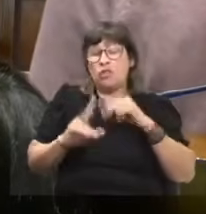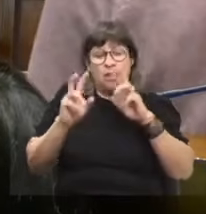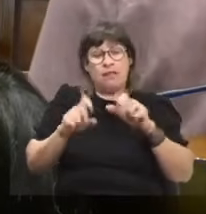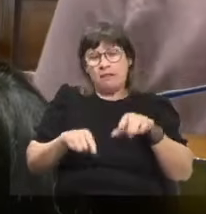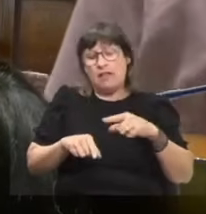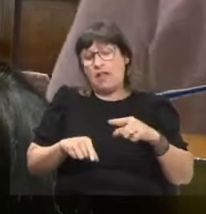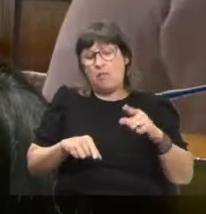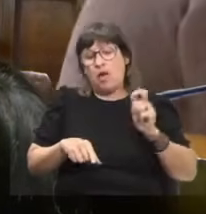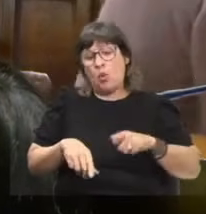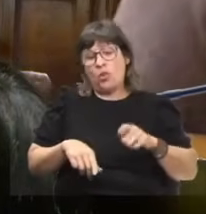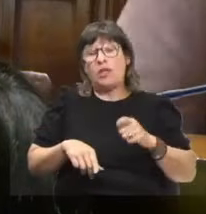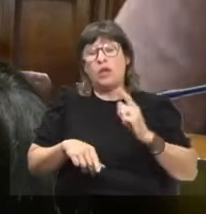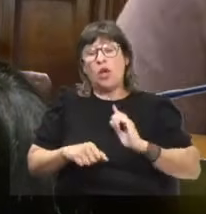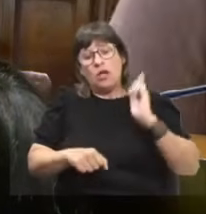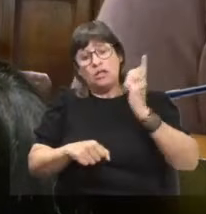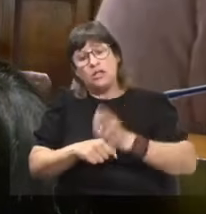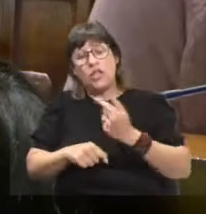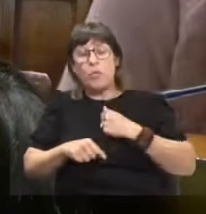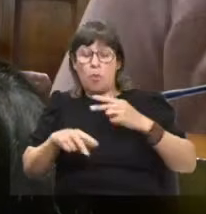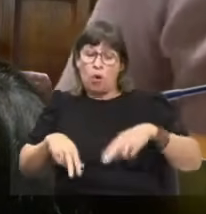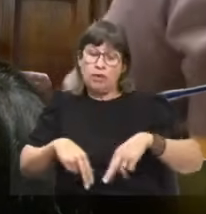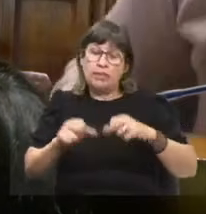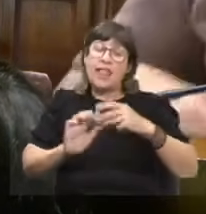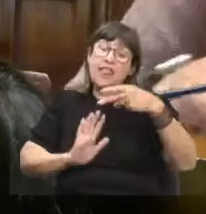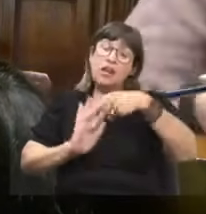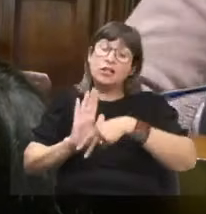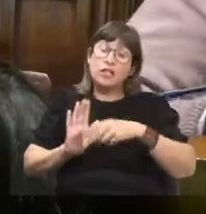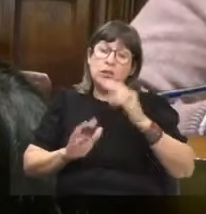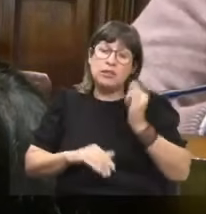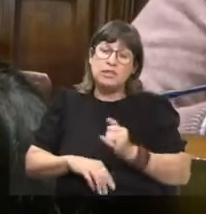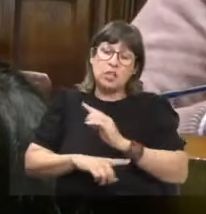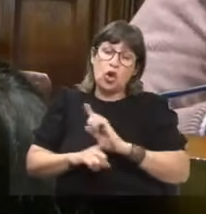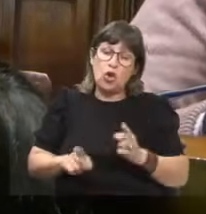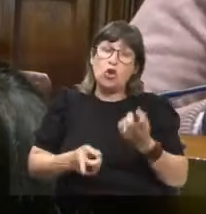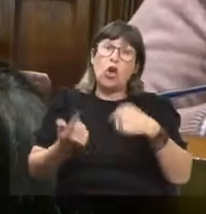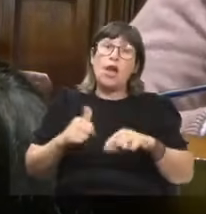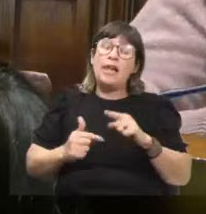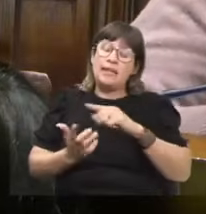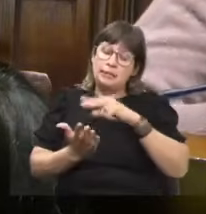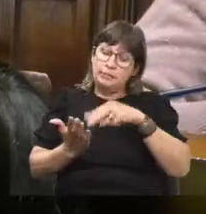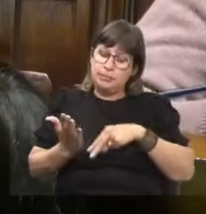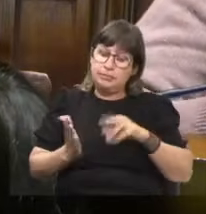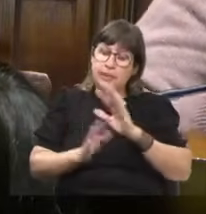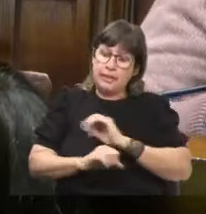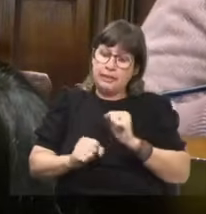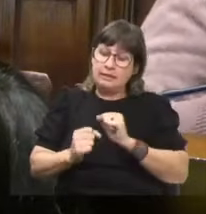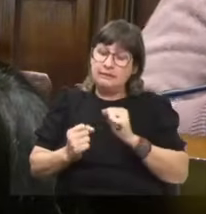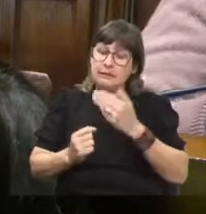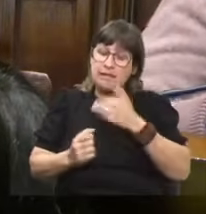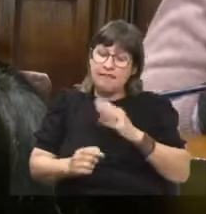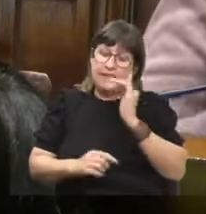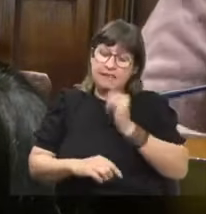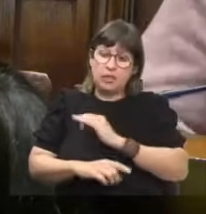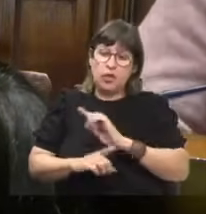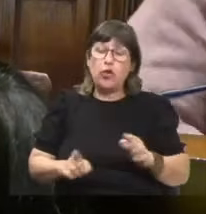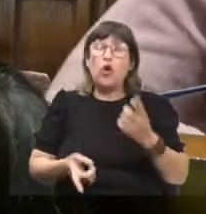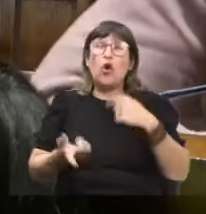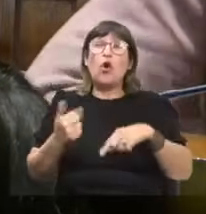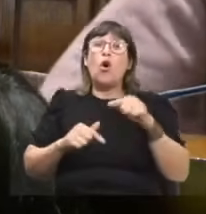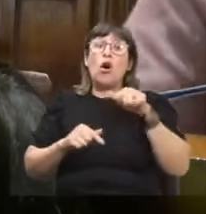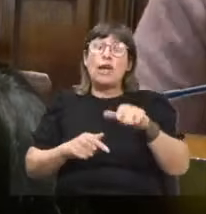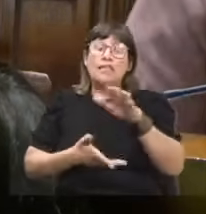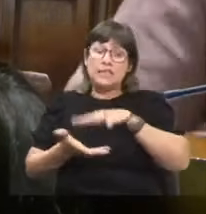el análisis de la normativa aplicable y las interpretaciones que pueden darse en el caso